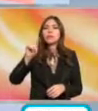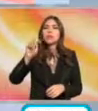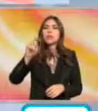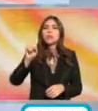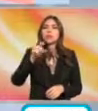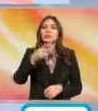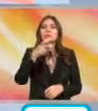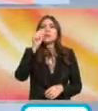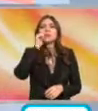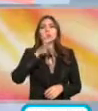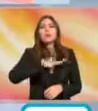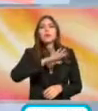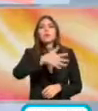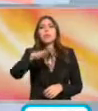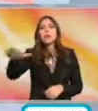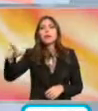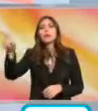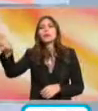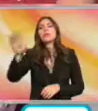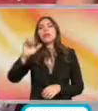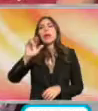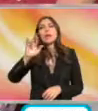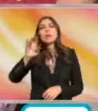el Mar Caribe, por Venezuela, por